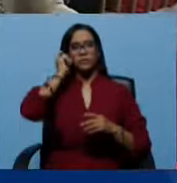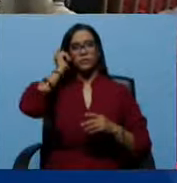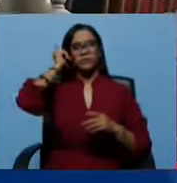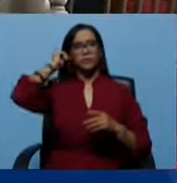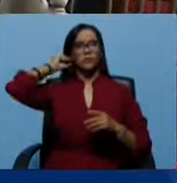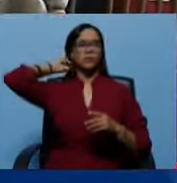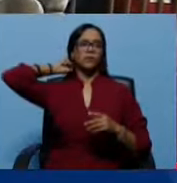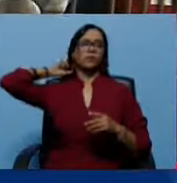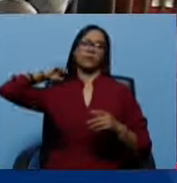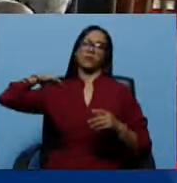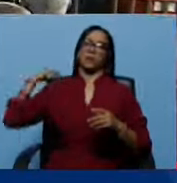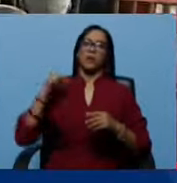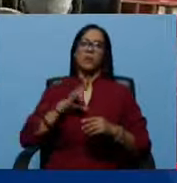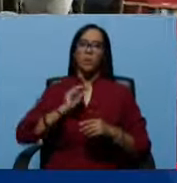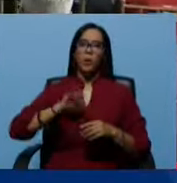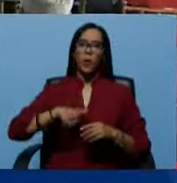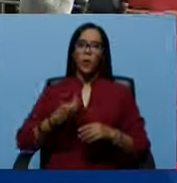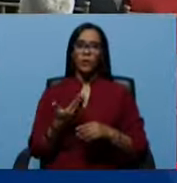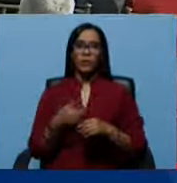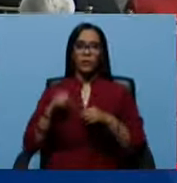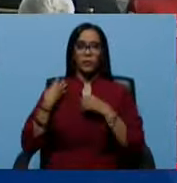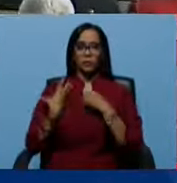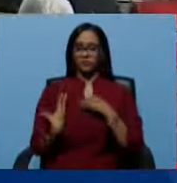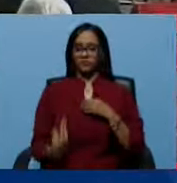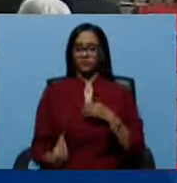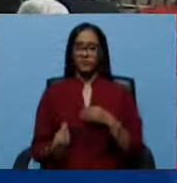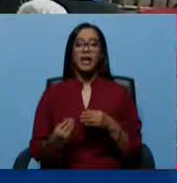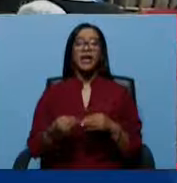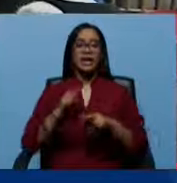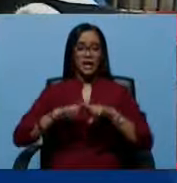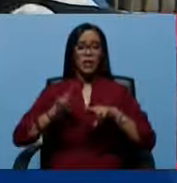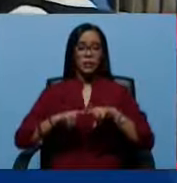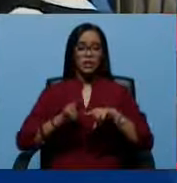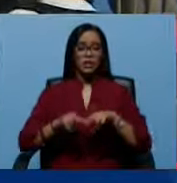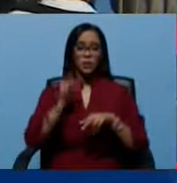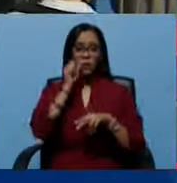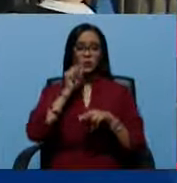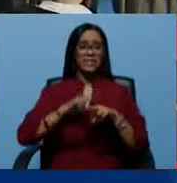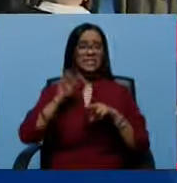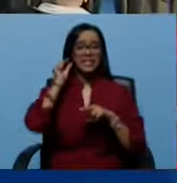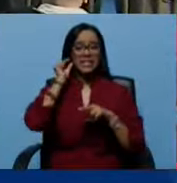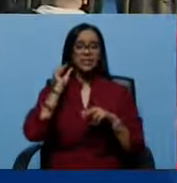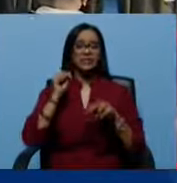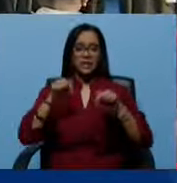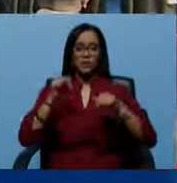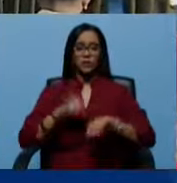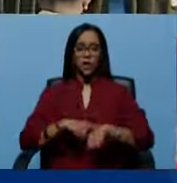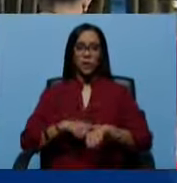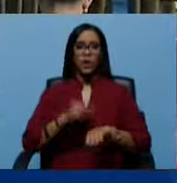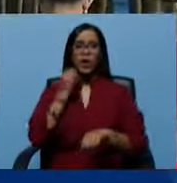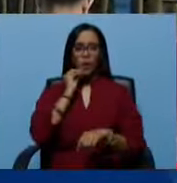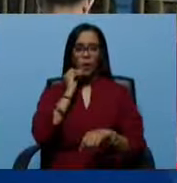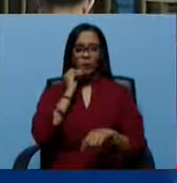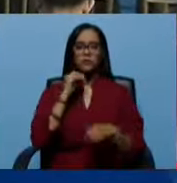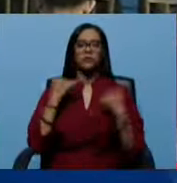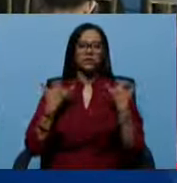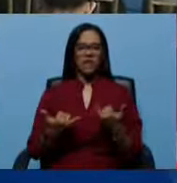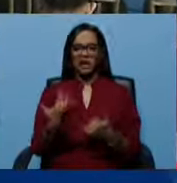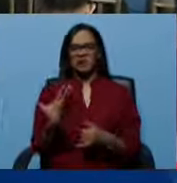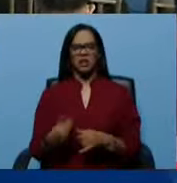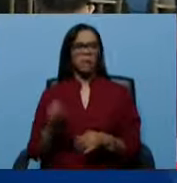podemos rendirnos, ¿verdad? Que los niños y niñas de todas estas épocas y la juventud, ya nos